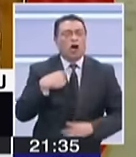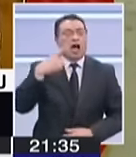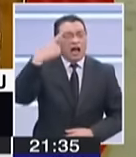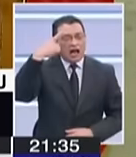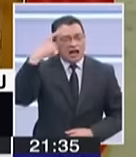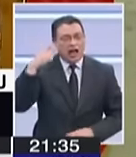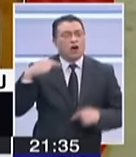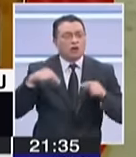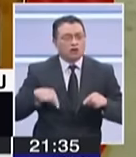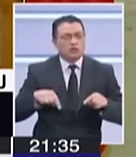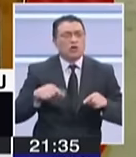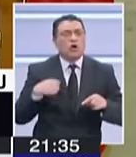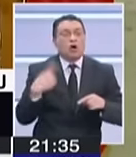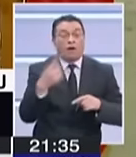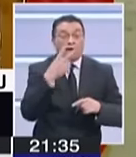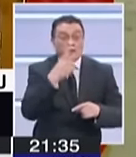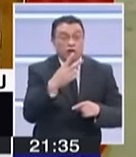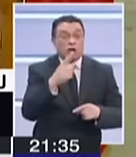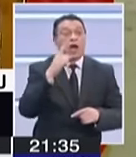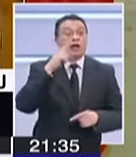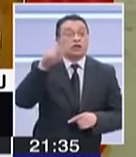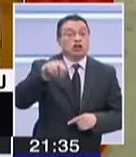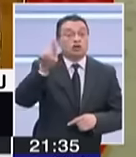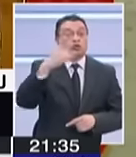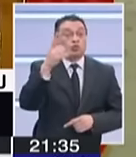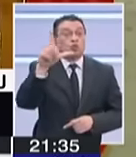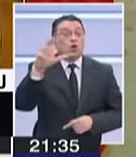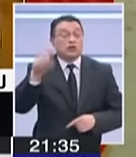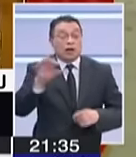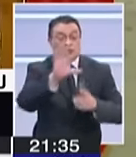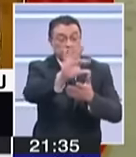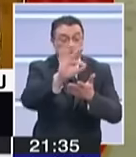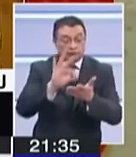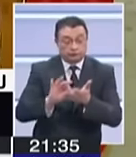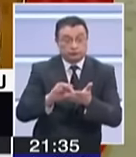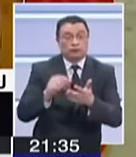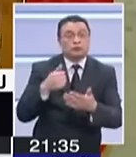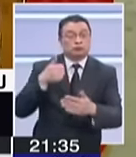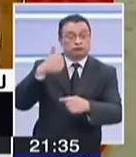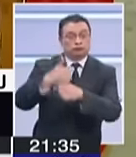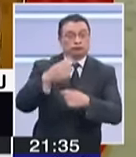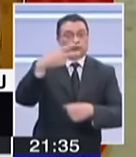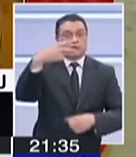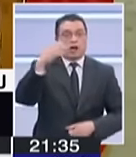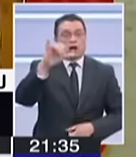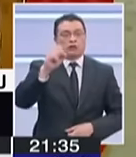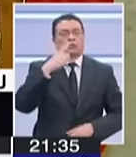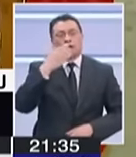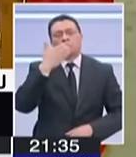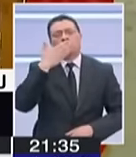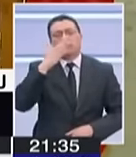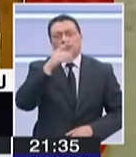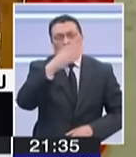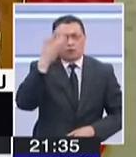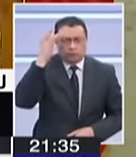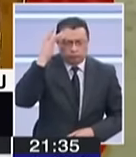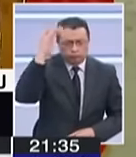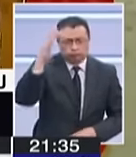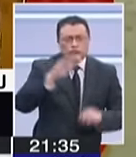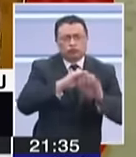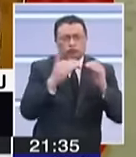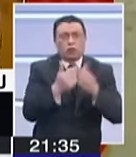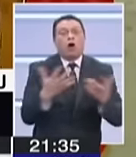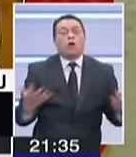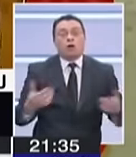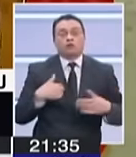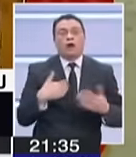que cuando vimos que se nombraba a José Miguel Insulza como agente, ¿no es cierto?, ante la Haya, una persona de tanta trayectoria, tanto conocimiento, claro,